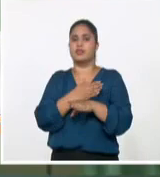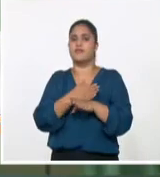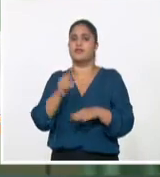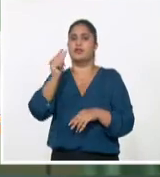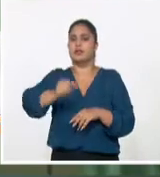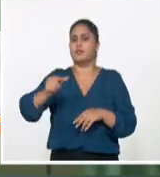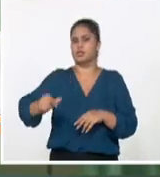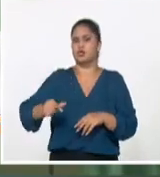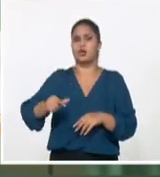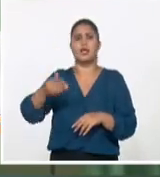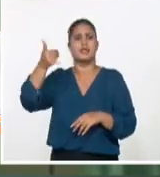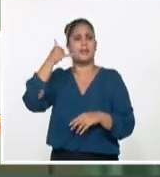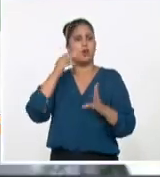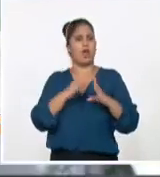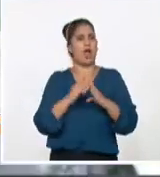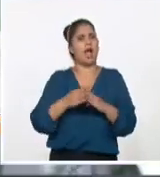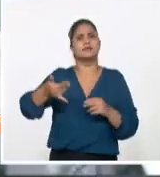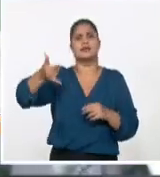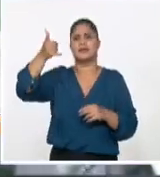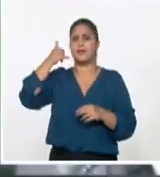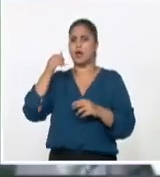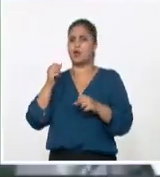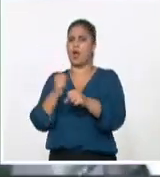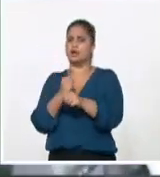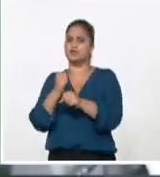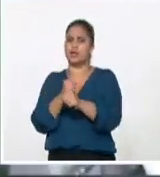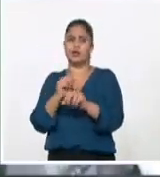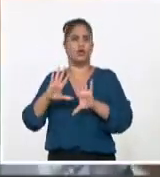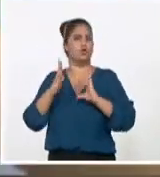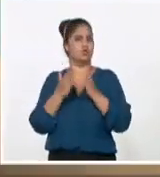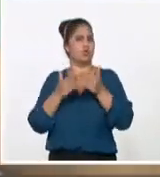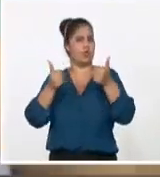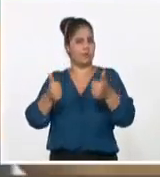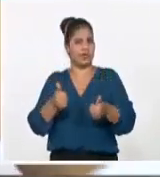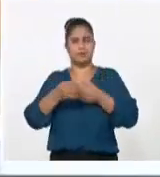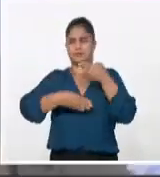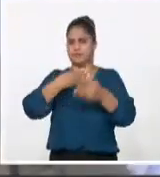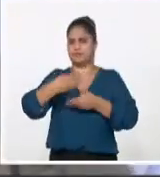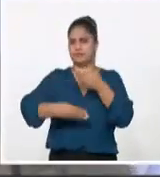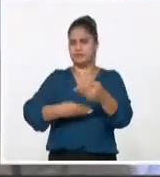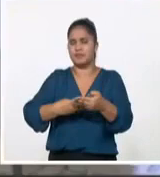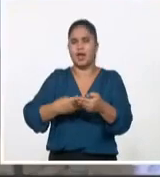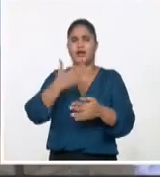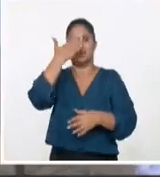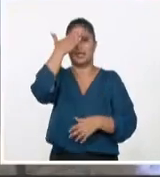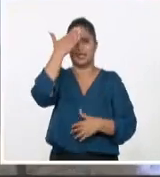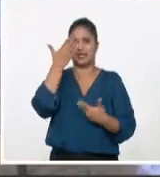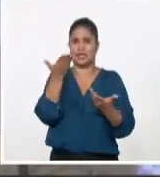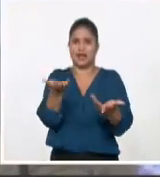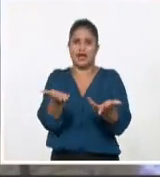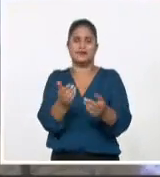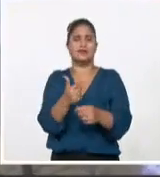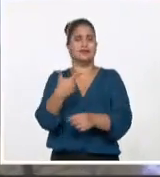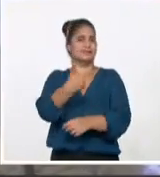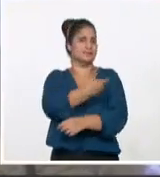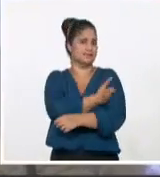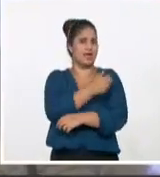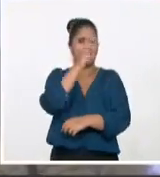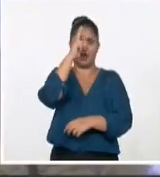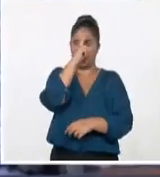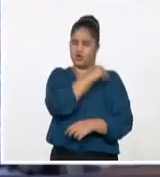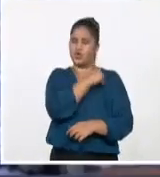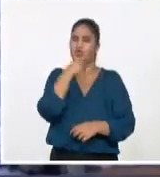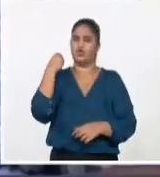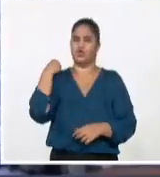y vinimos hoy a efectuar la vacunación. Todo ha marchado a la perfección, agradecido todo. Es el compromiso de un sistema de